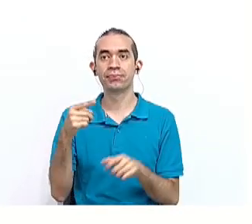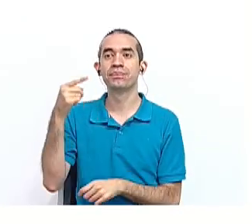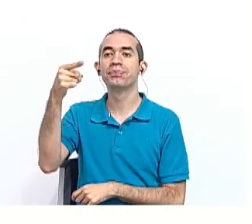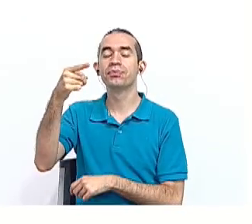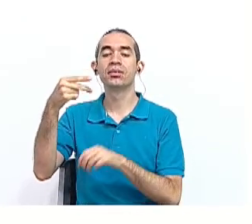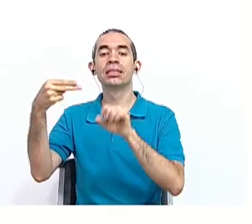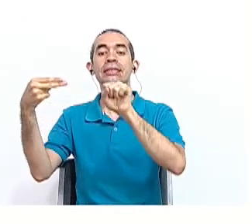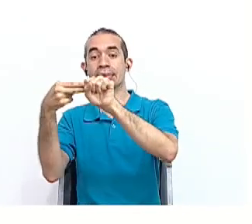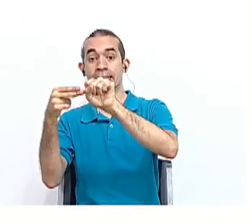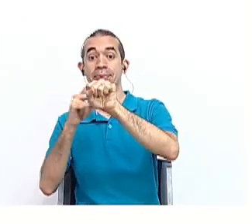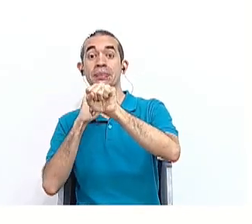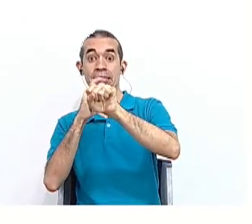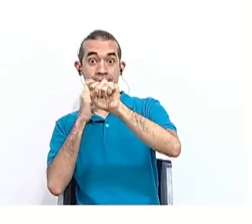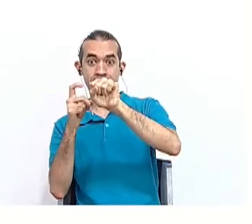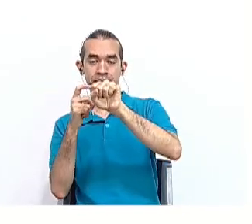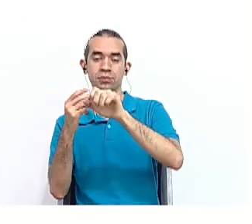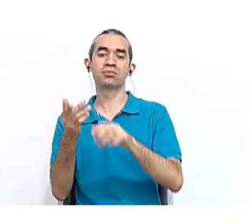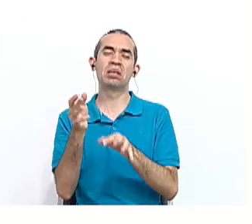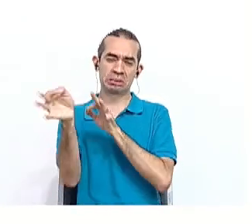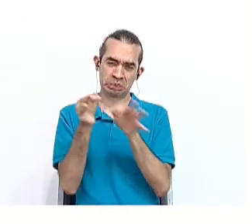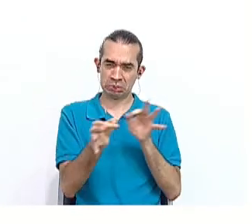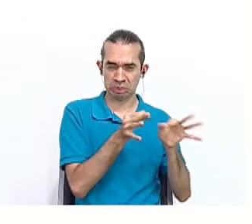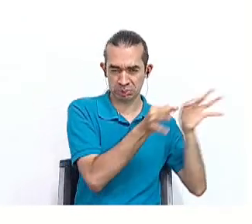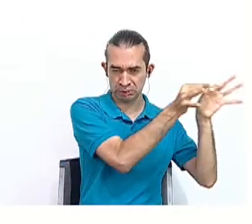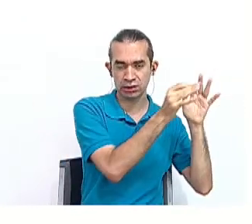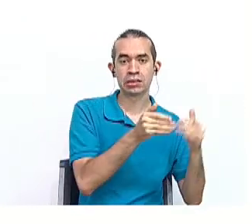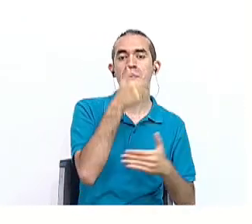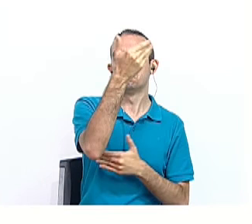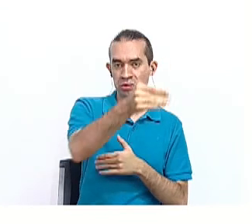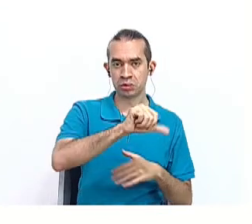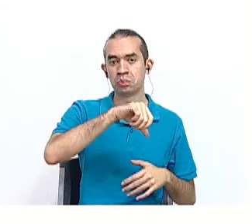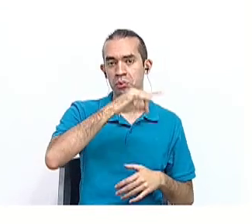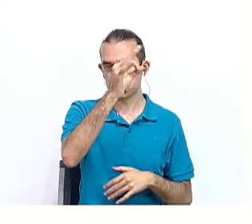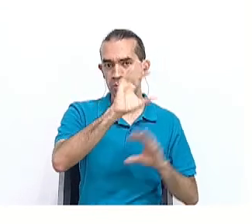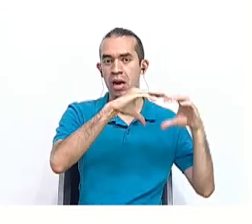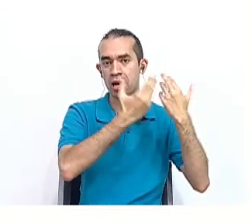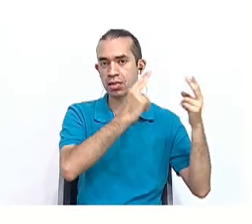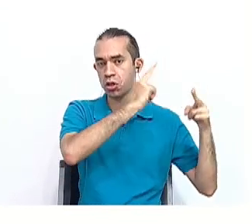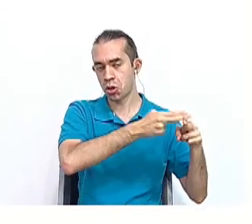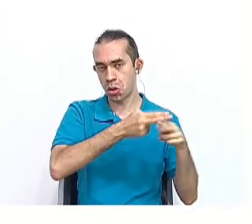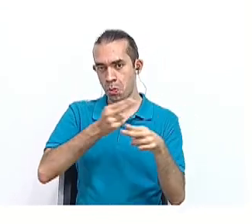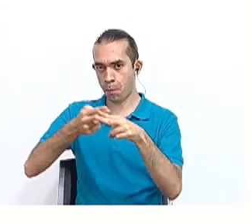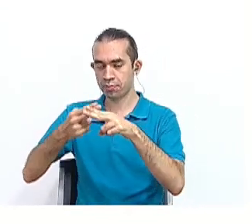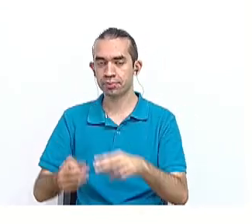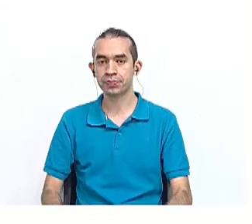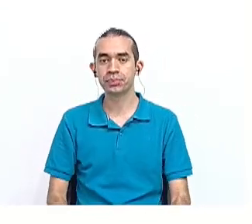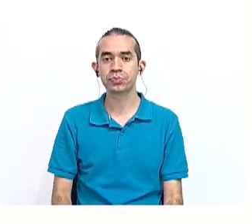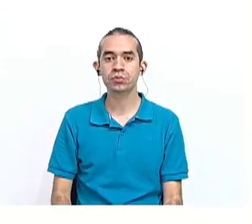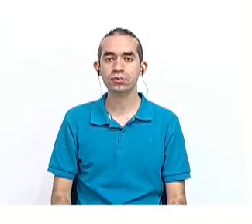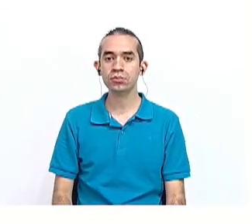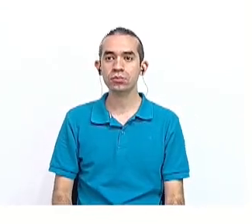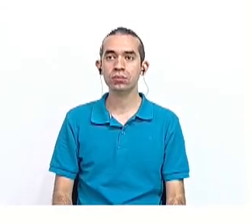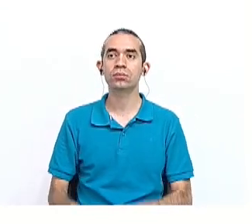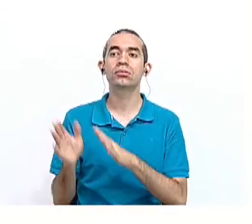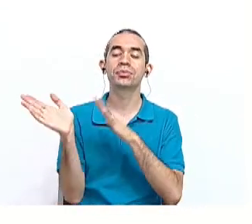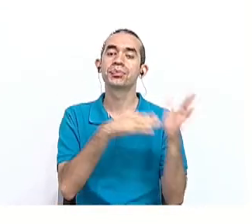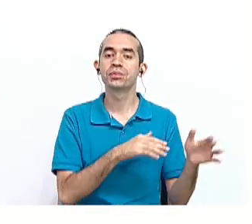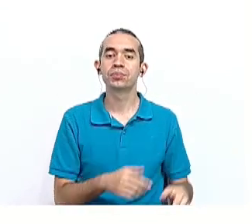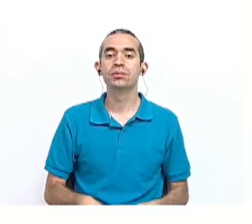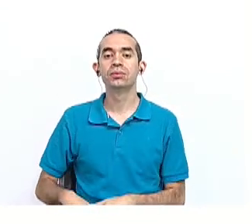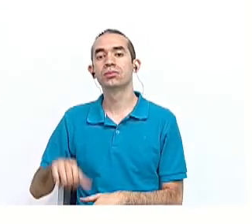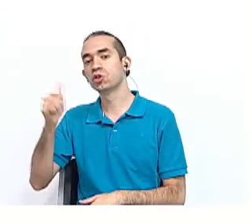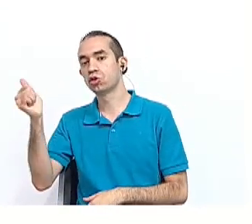hidruros, que en la siguiente clase los vamos a descifrar y los vamos a nombrar uno por uno. Y también los